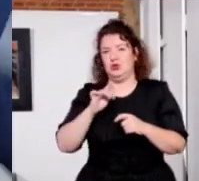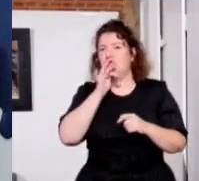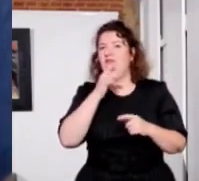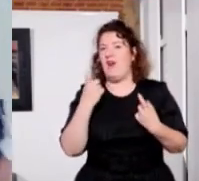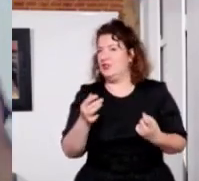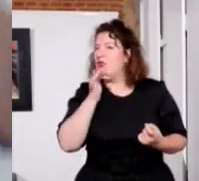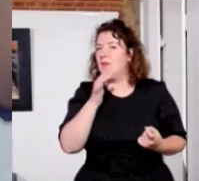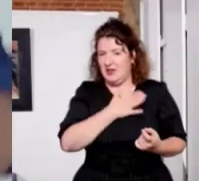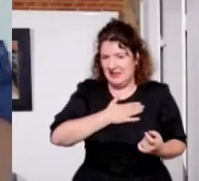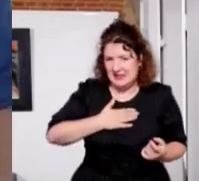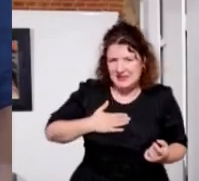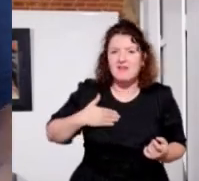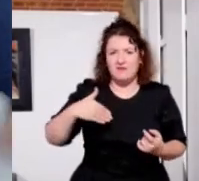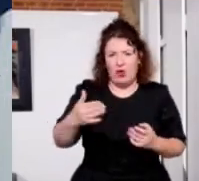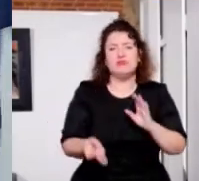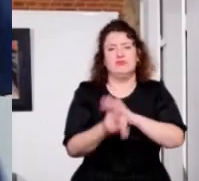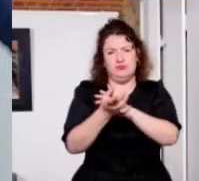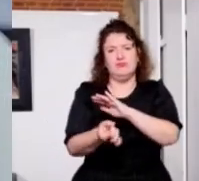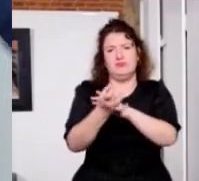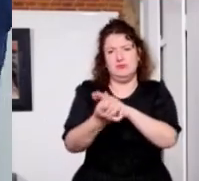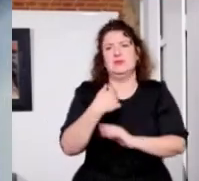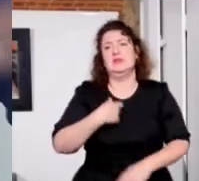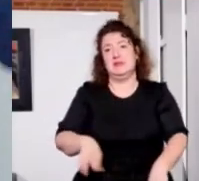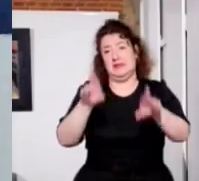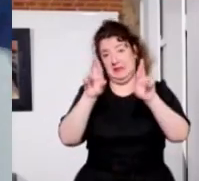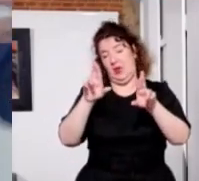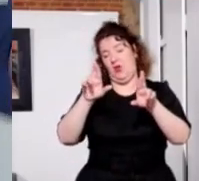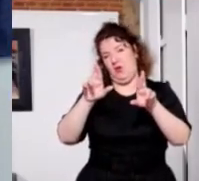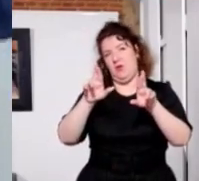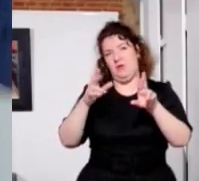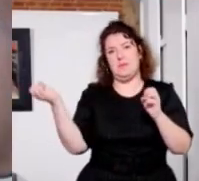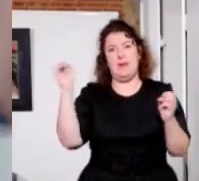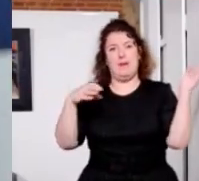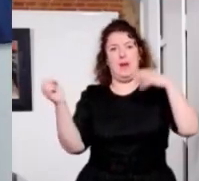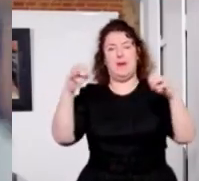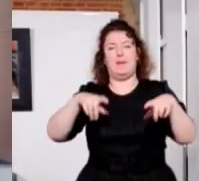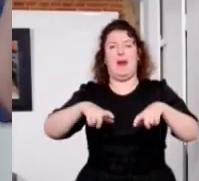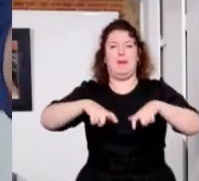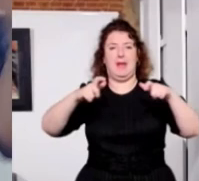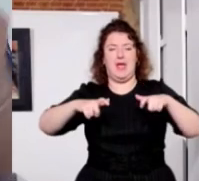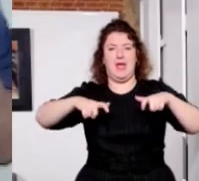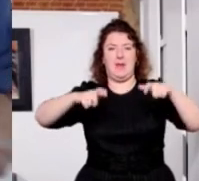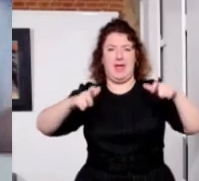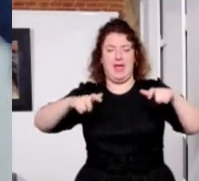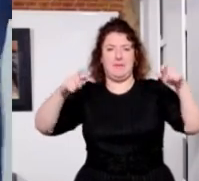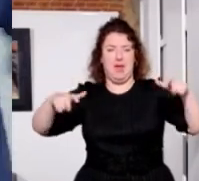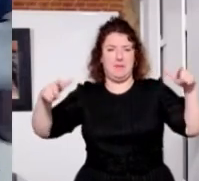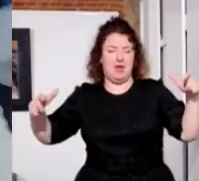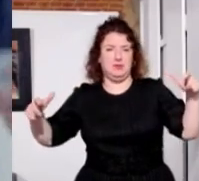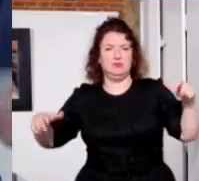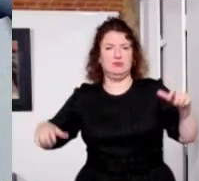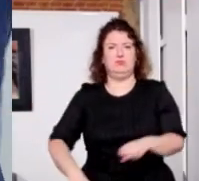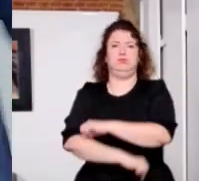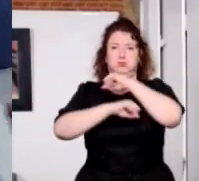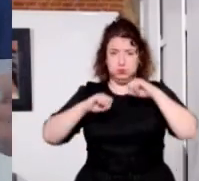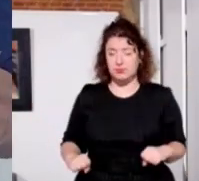esto no está todavía, pero estará. Esperemos que en el futuro la cosa vaya creciendo, vaya agrandándose, se vaya haciendo madura